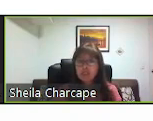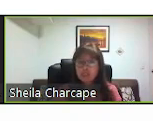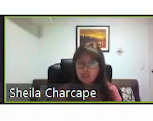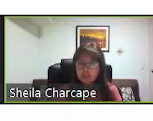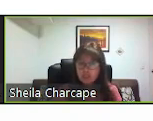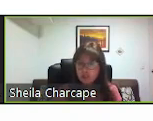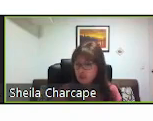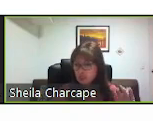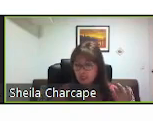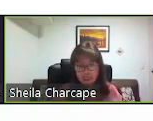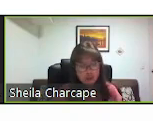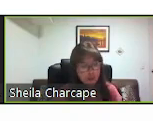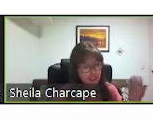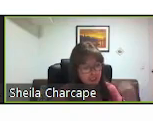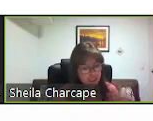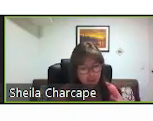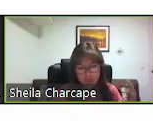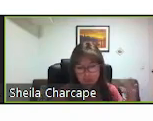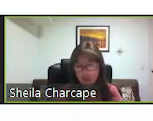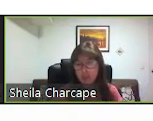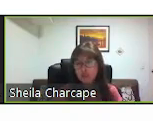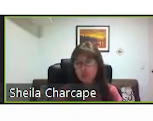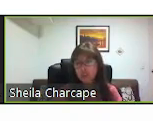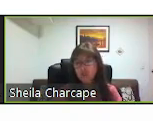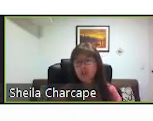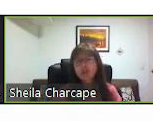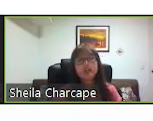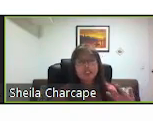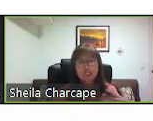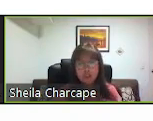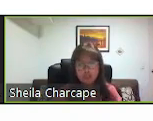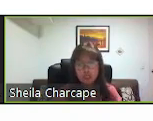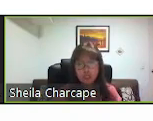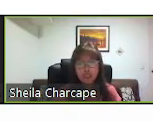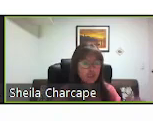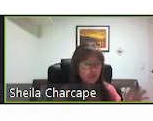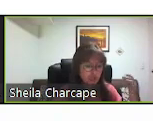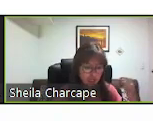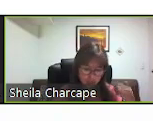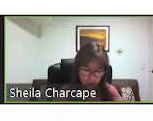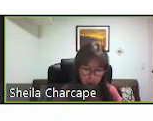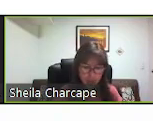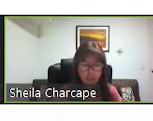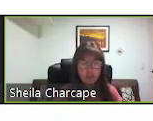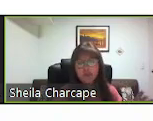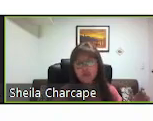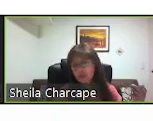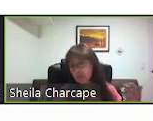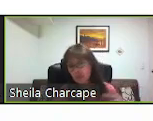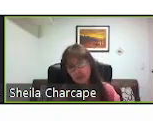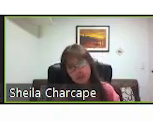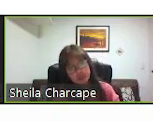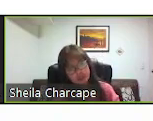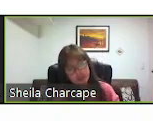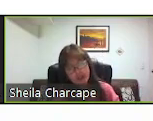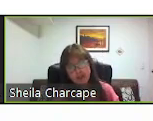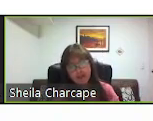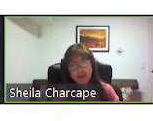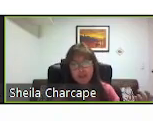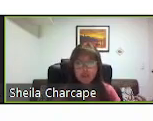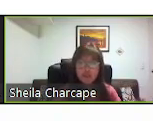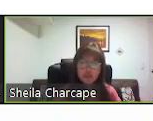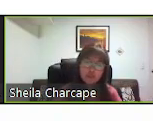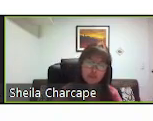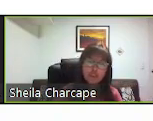termina creyendo, tantas veces lo ha escuchado que se termina creyendo que es inútil, que él no puede hacer